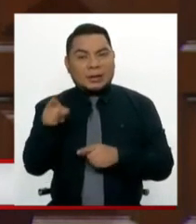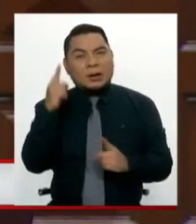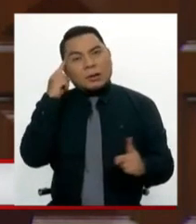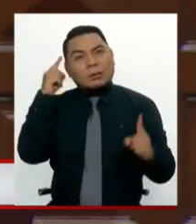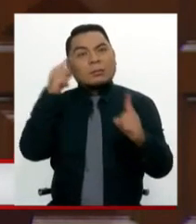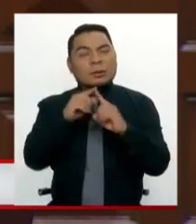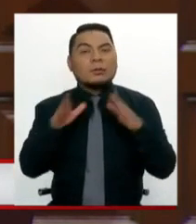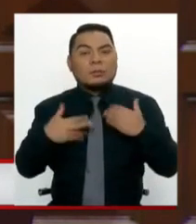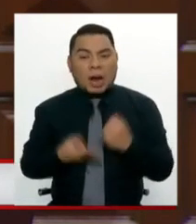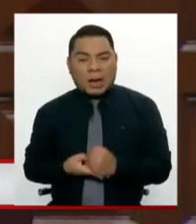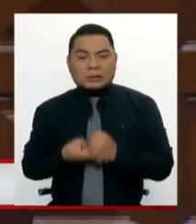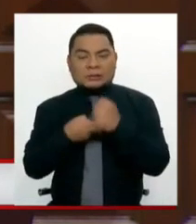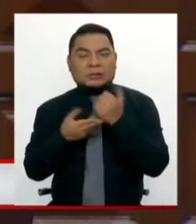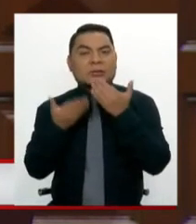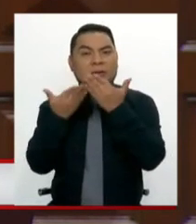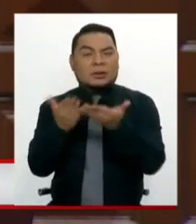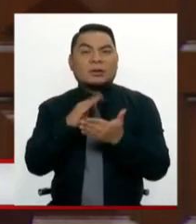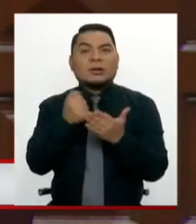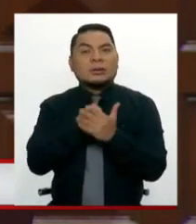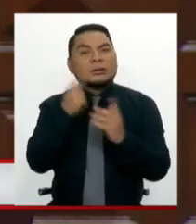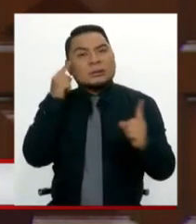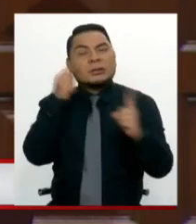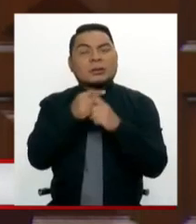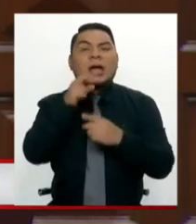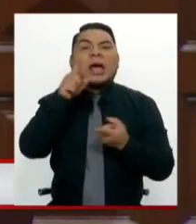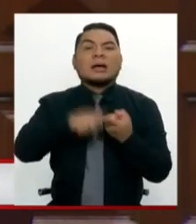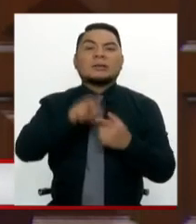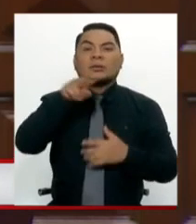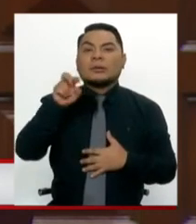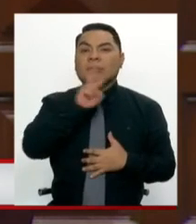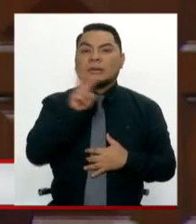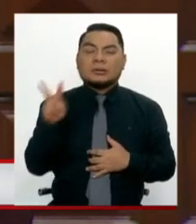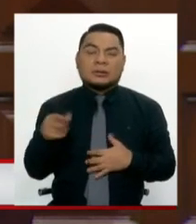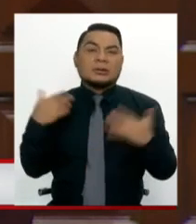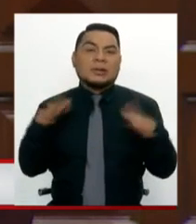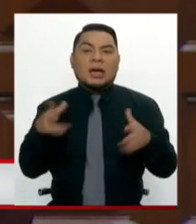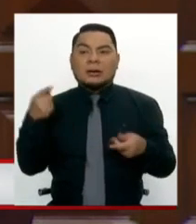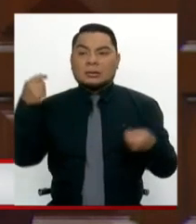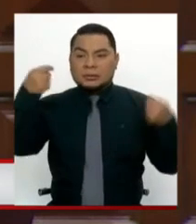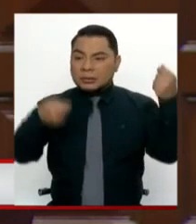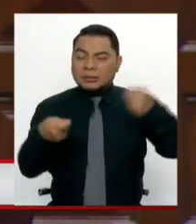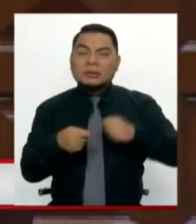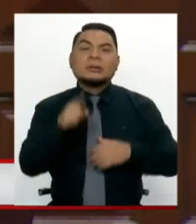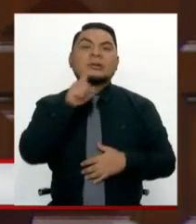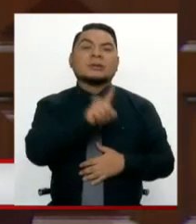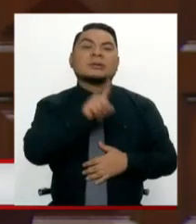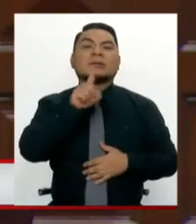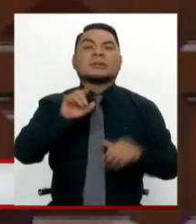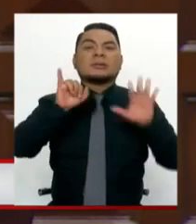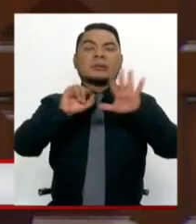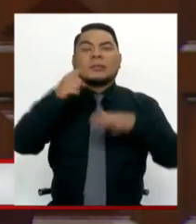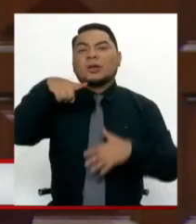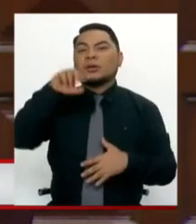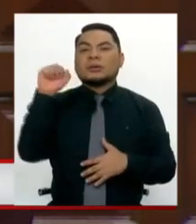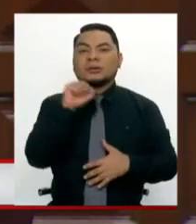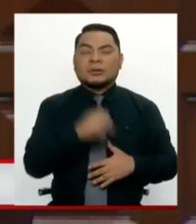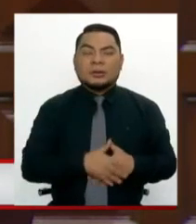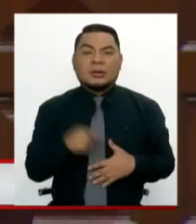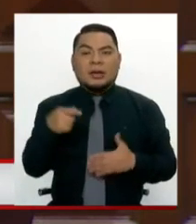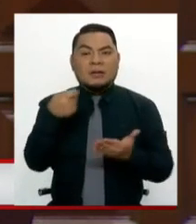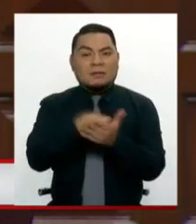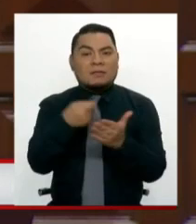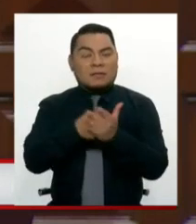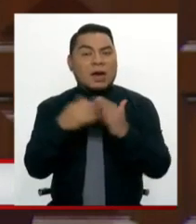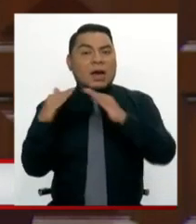el propósito de asegurar las metas al 2022, se han transferido 116 millones de soles al Fondo